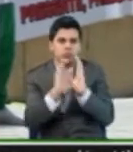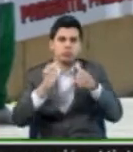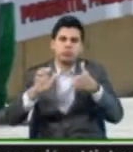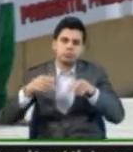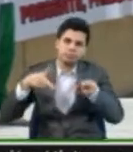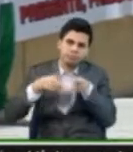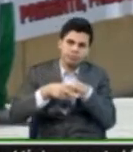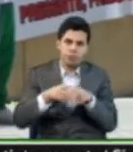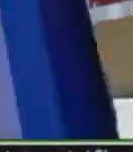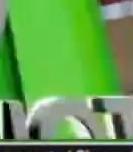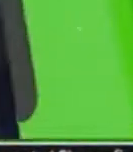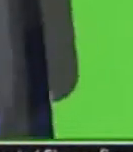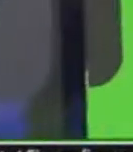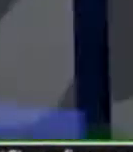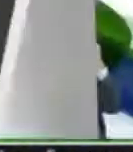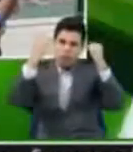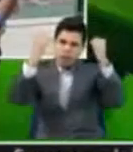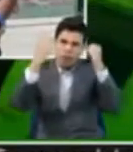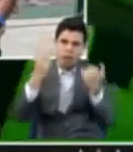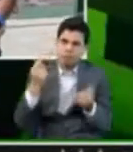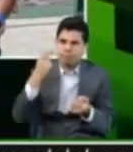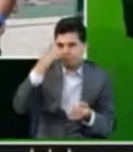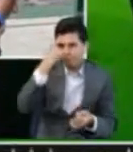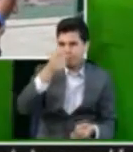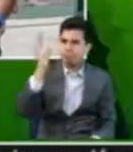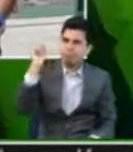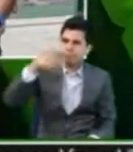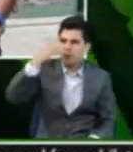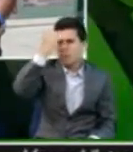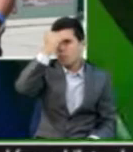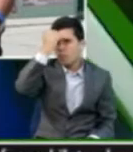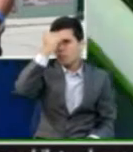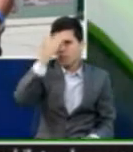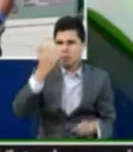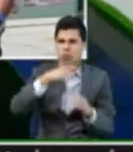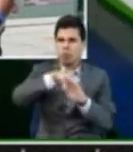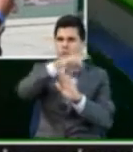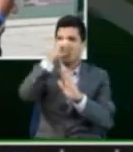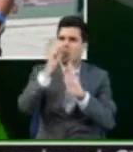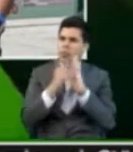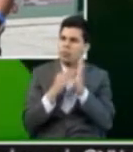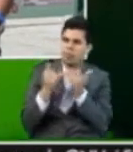clases a raíz de este paro justificado, por supuesto, por los maestros. Es la información que se registra en estos